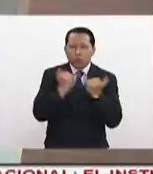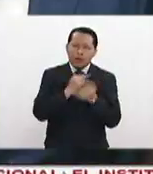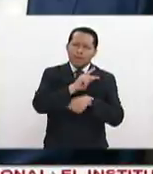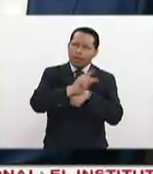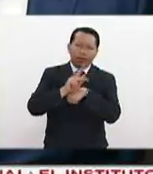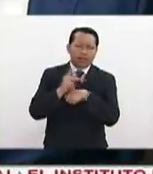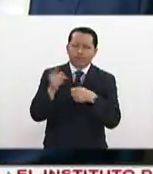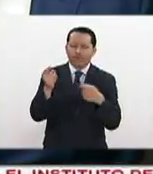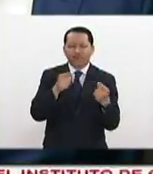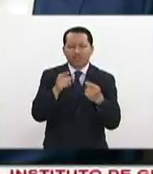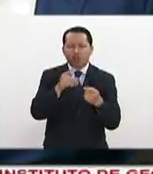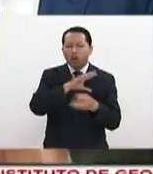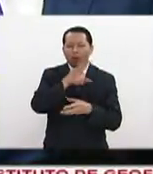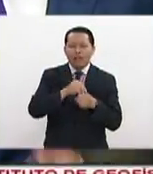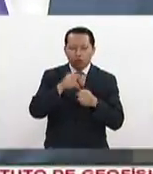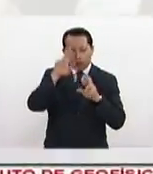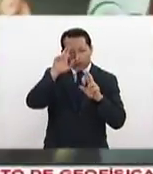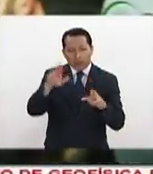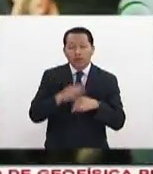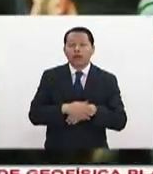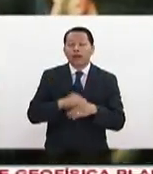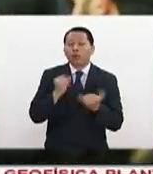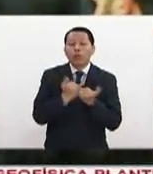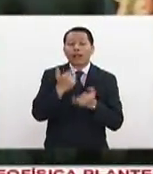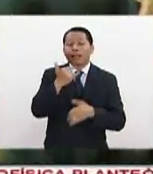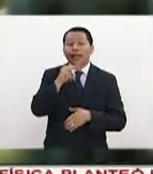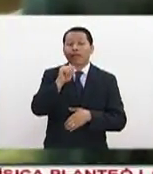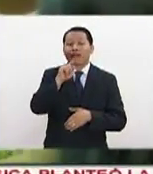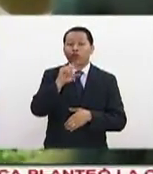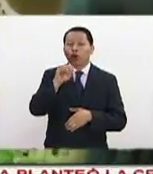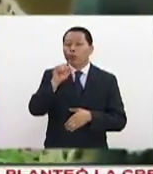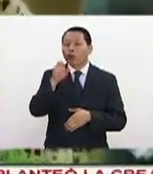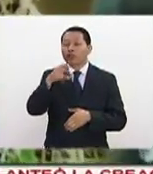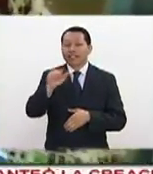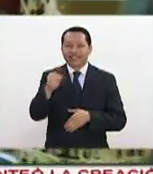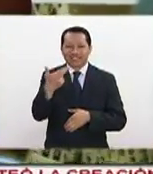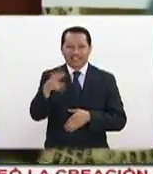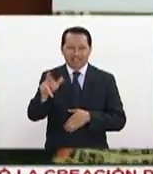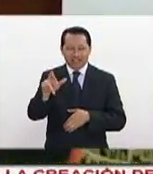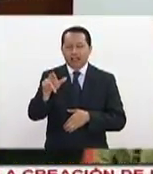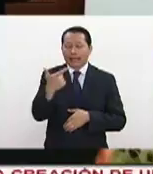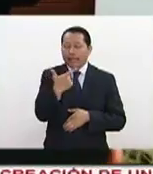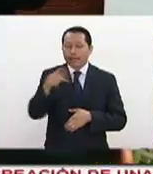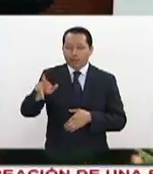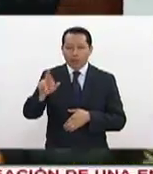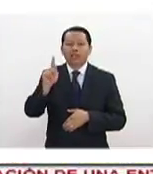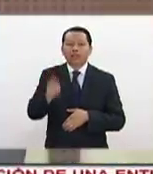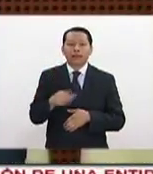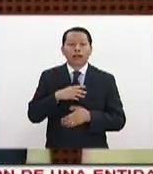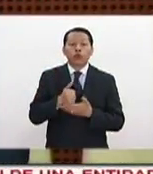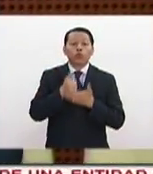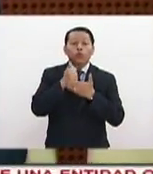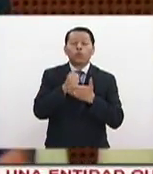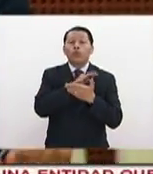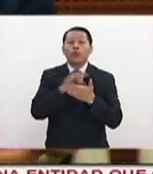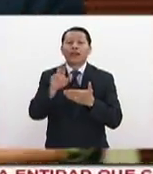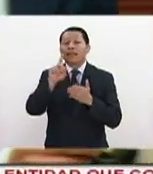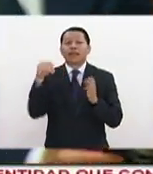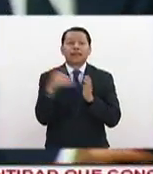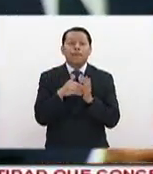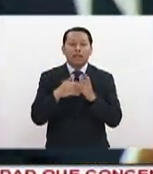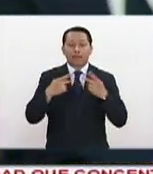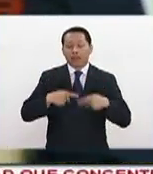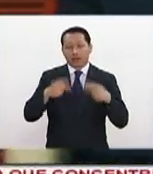naciones. También se rindió un homenaje a don Gilberto Bosques Saldívar, mexicano destacado, quien coadyuvó a salvar la vida de más de